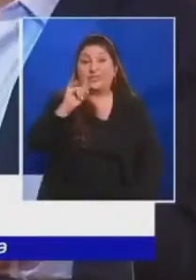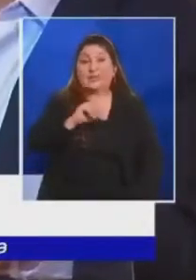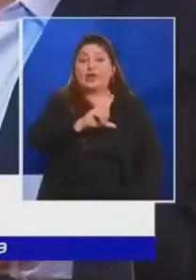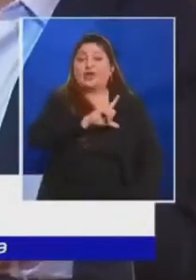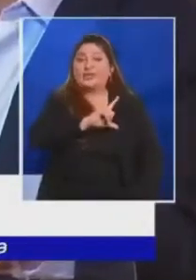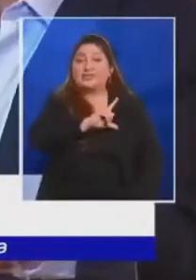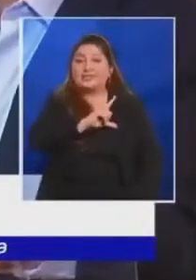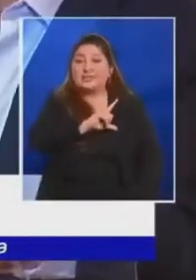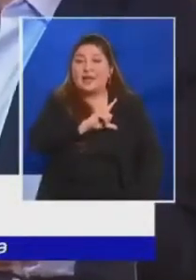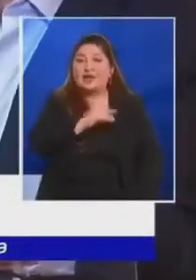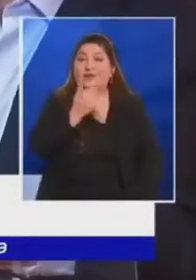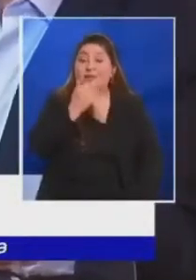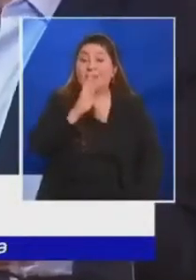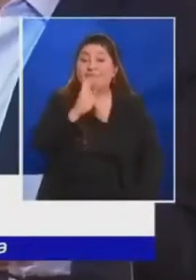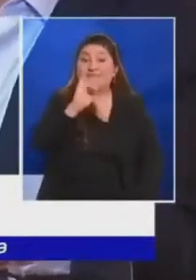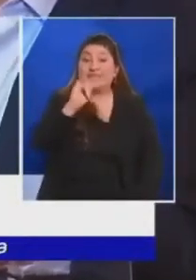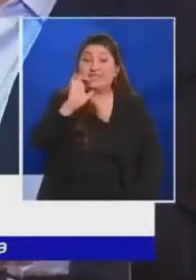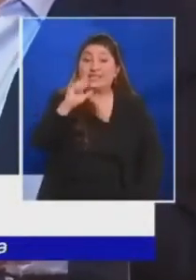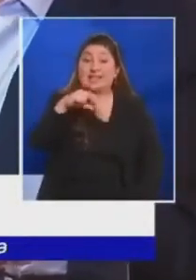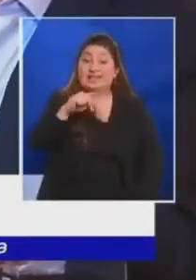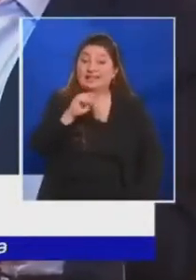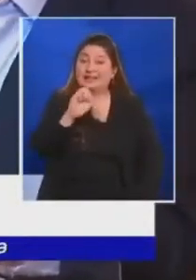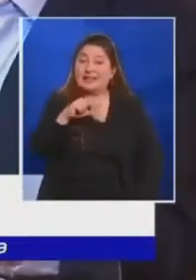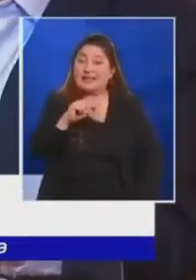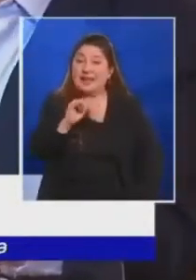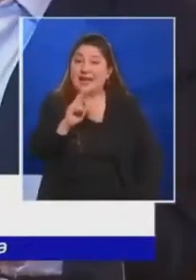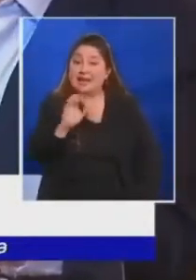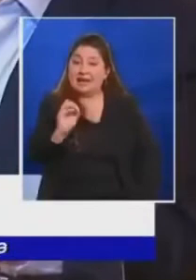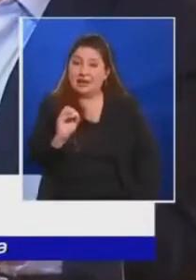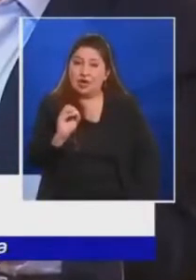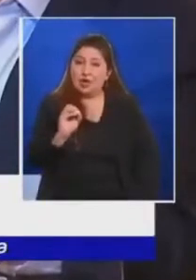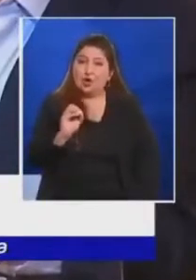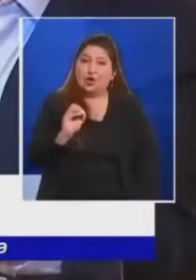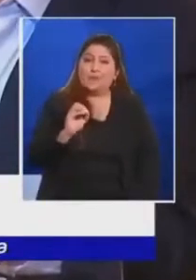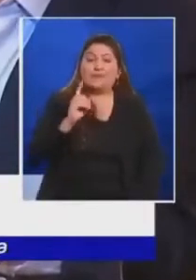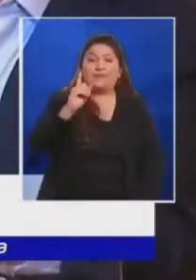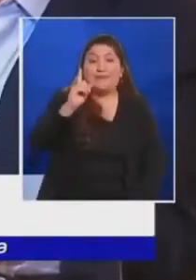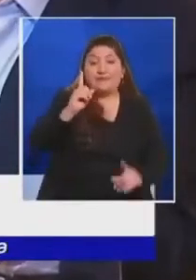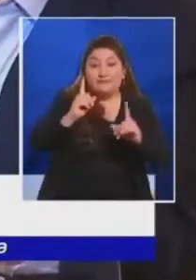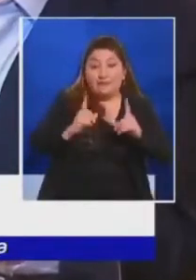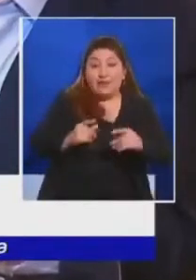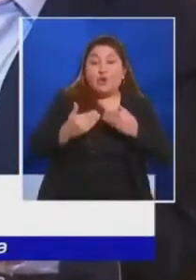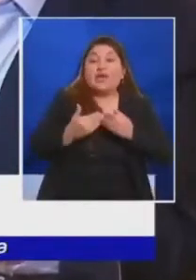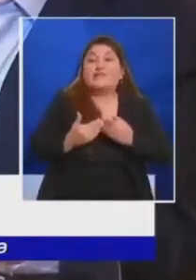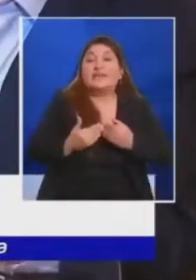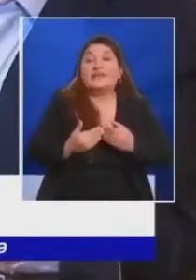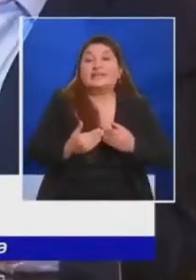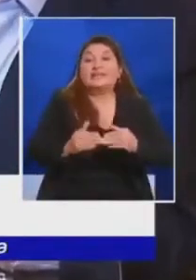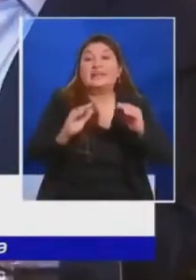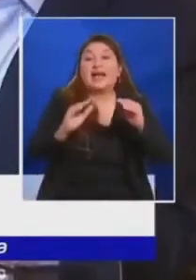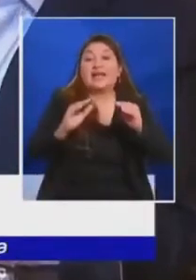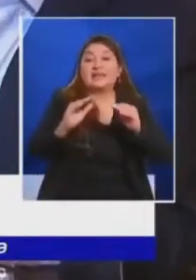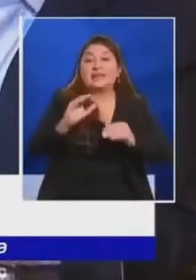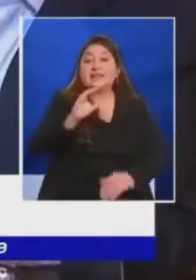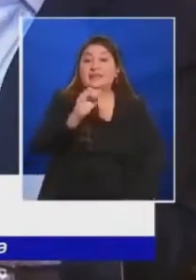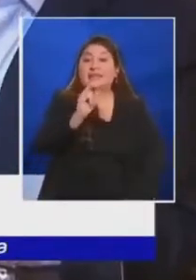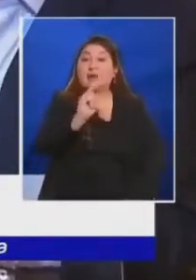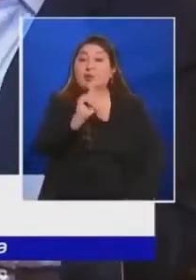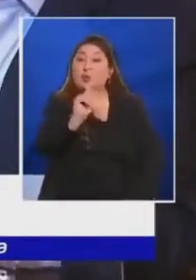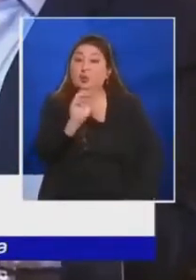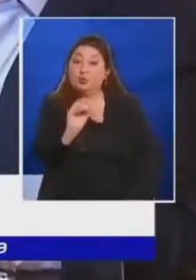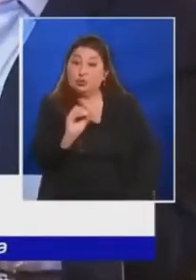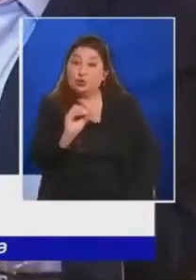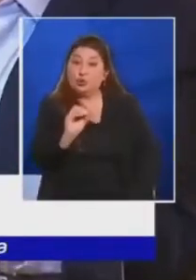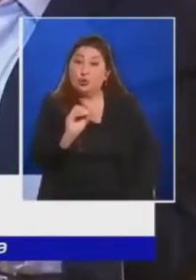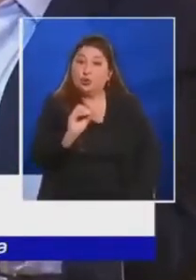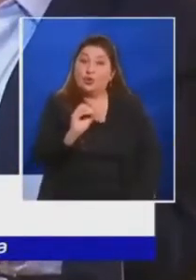y no tenemos que retroceder ni un centímetro de libertades que hemos ganado. La de culto, la libertad de enseñanza y otras libertades civiles que algunos quieren, y